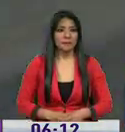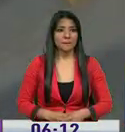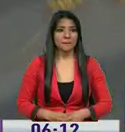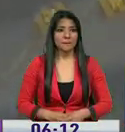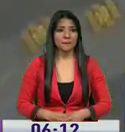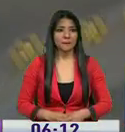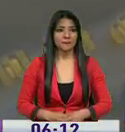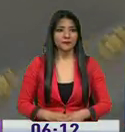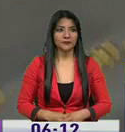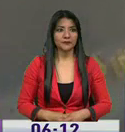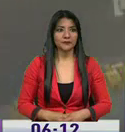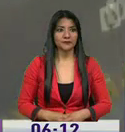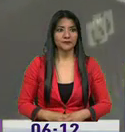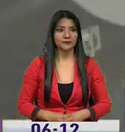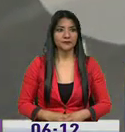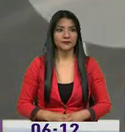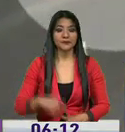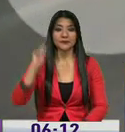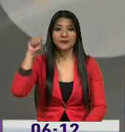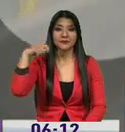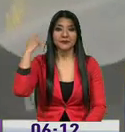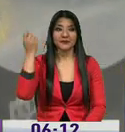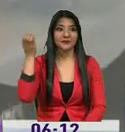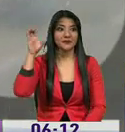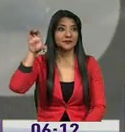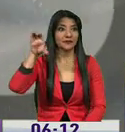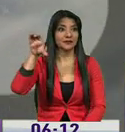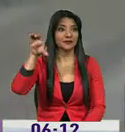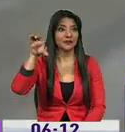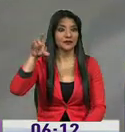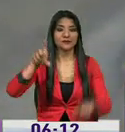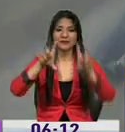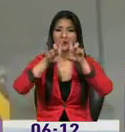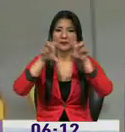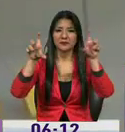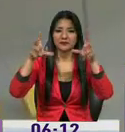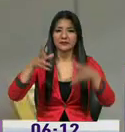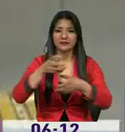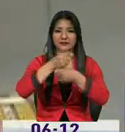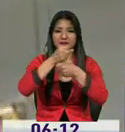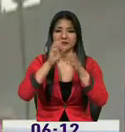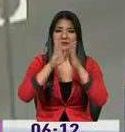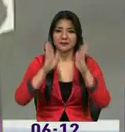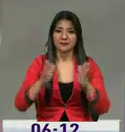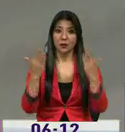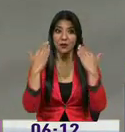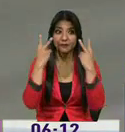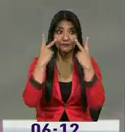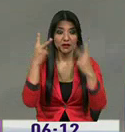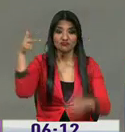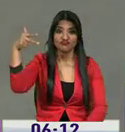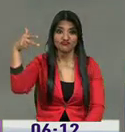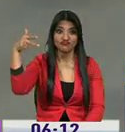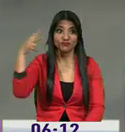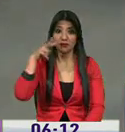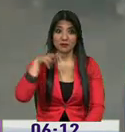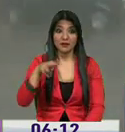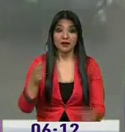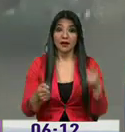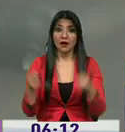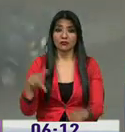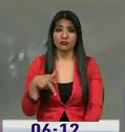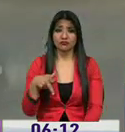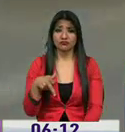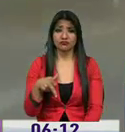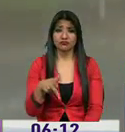En el video de la Corporación para la Seguridad Ciudadana de Guayaquil, se puede apreciar que uno de los automotores, al